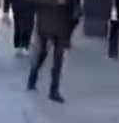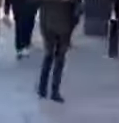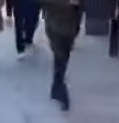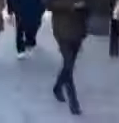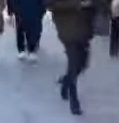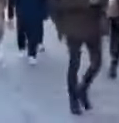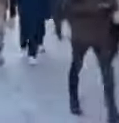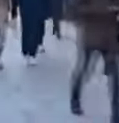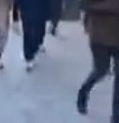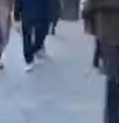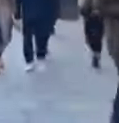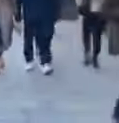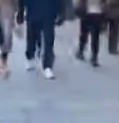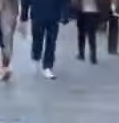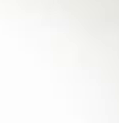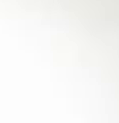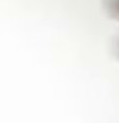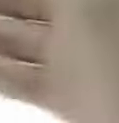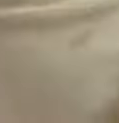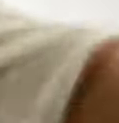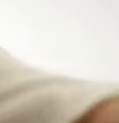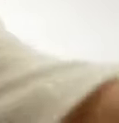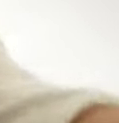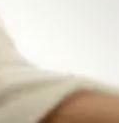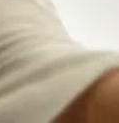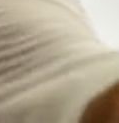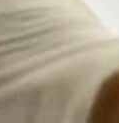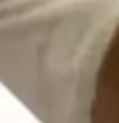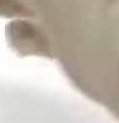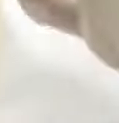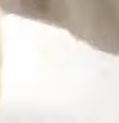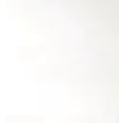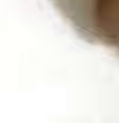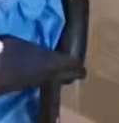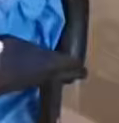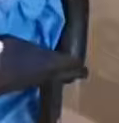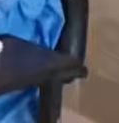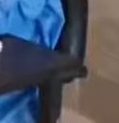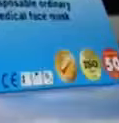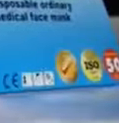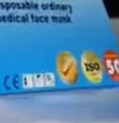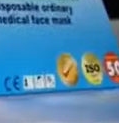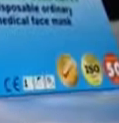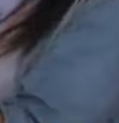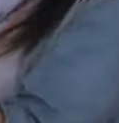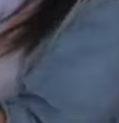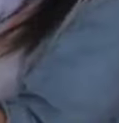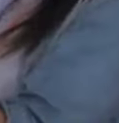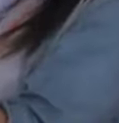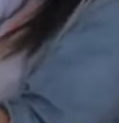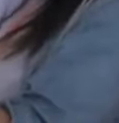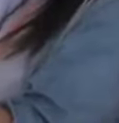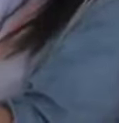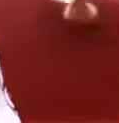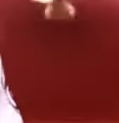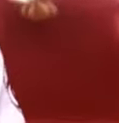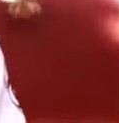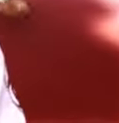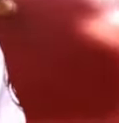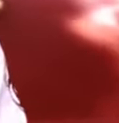públicos donde haya probabilidad de hacinamiento. Usar equipo protectivo como guantes o mascarillas si está a riesgo de